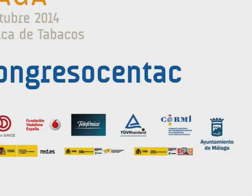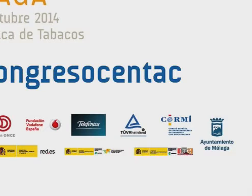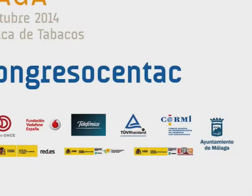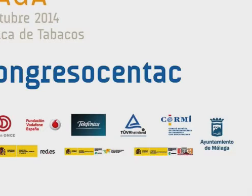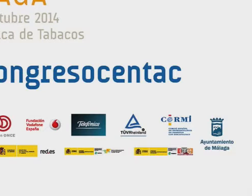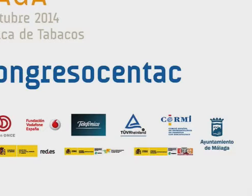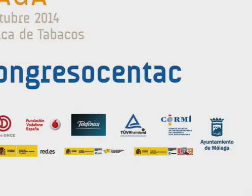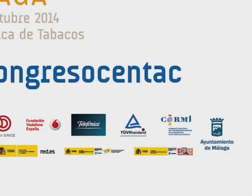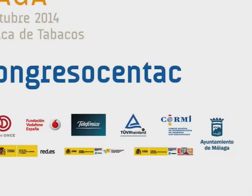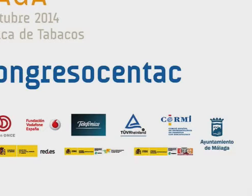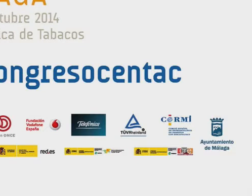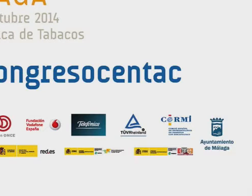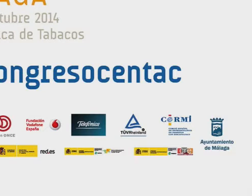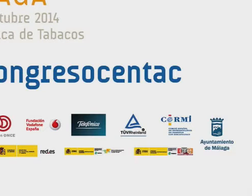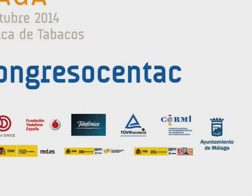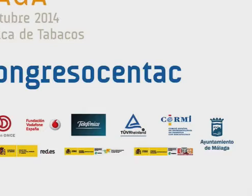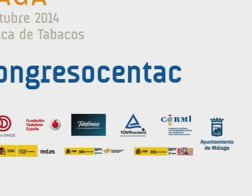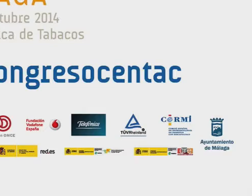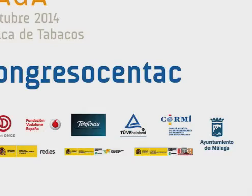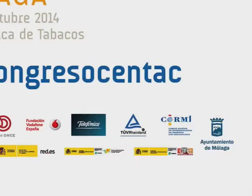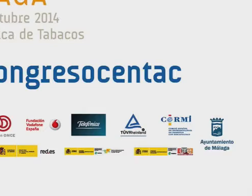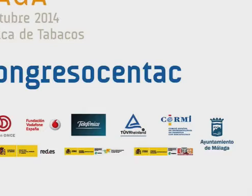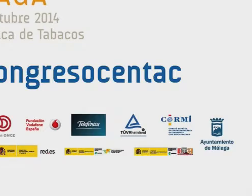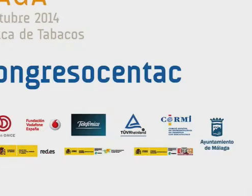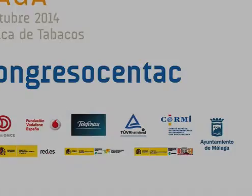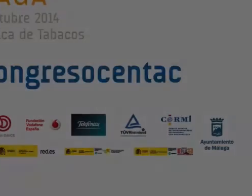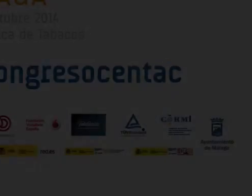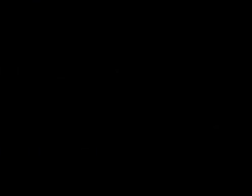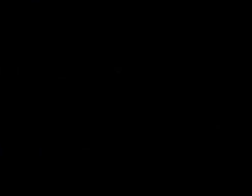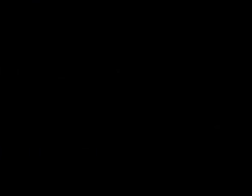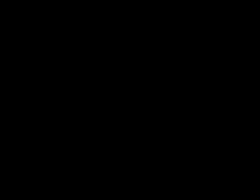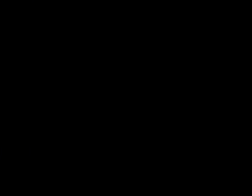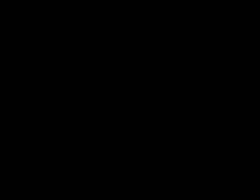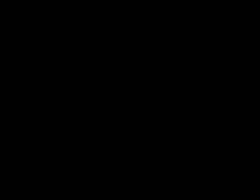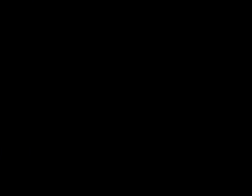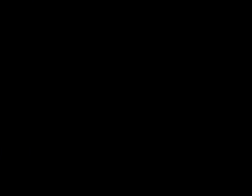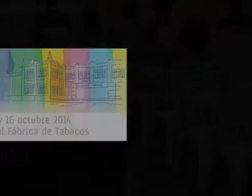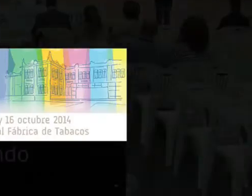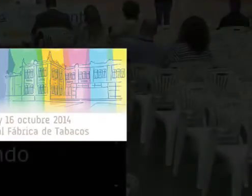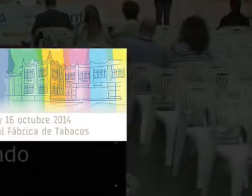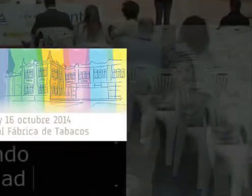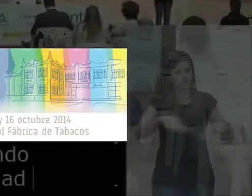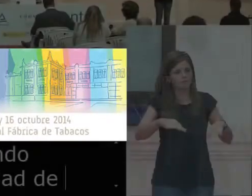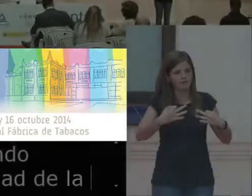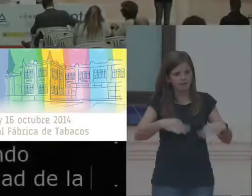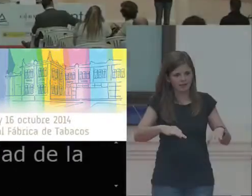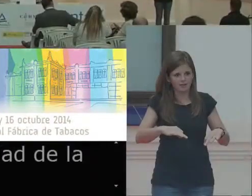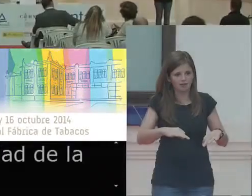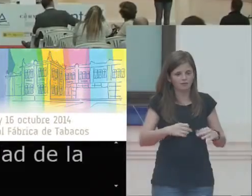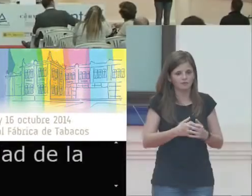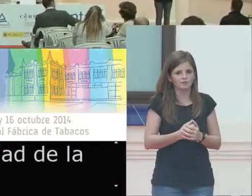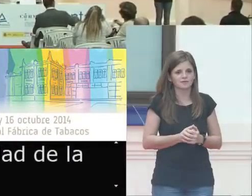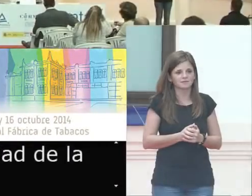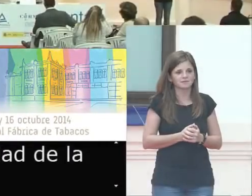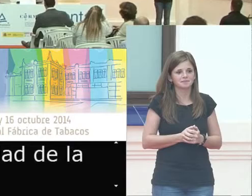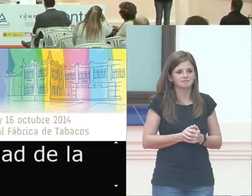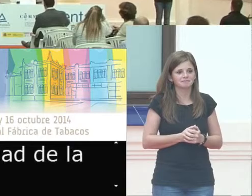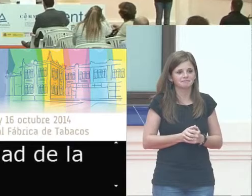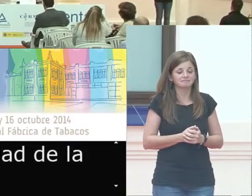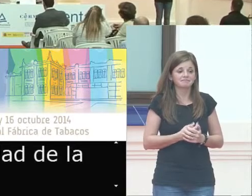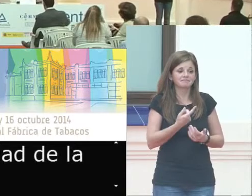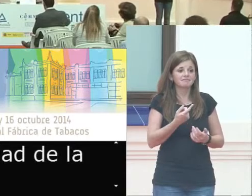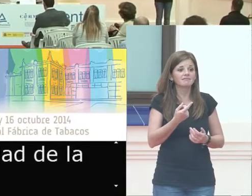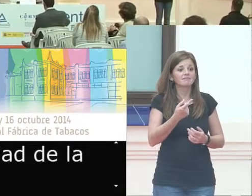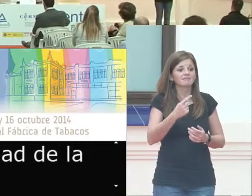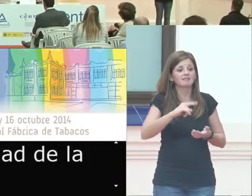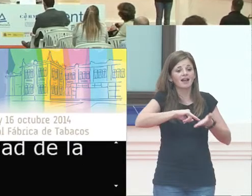Él es responsable de edificación y accesibilidad de la Dirección de Normalización de AENOR. Fernando es arquitecto por